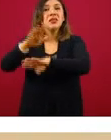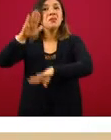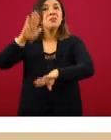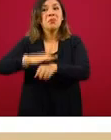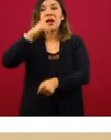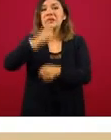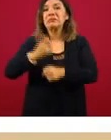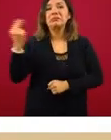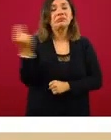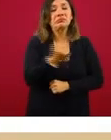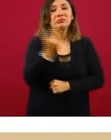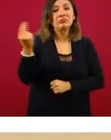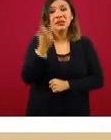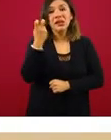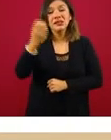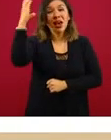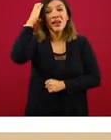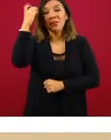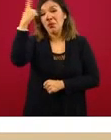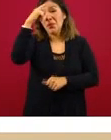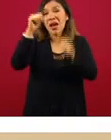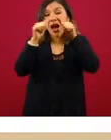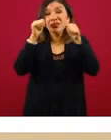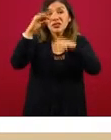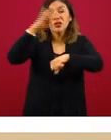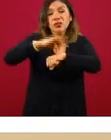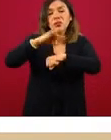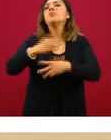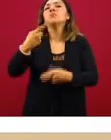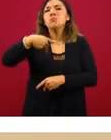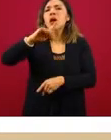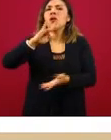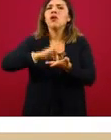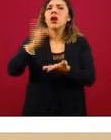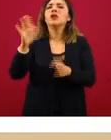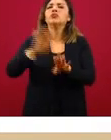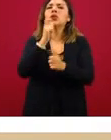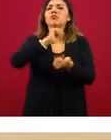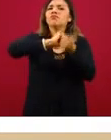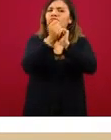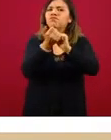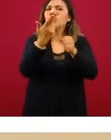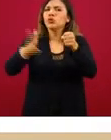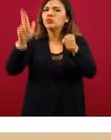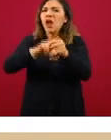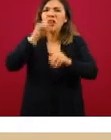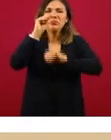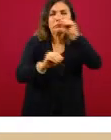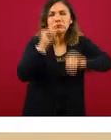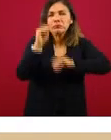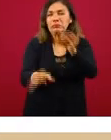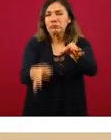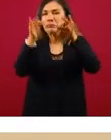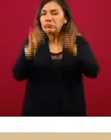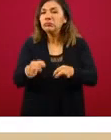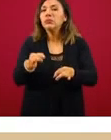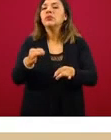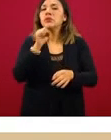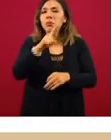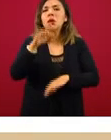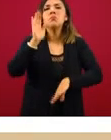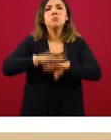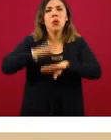demanda de este tipo de atención, pero gracias a la reconversión hospitalaria también se